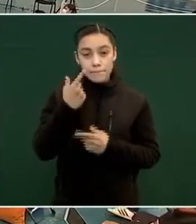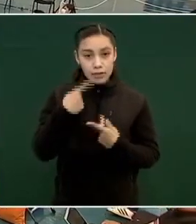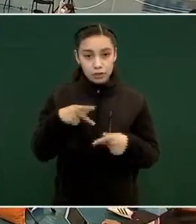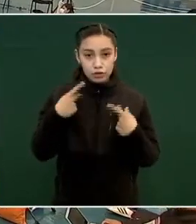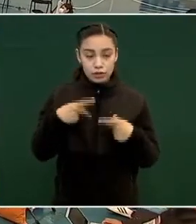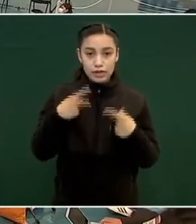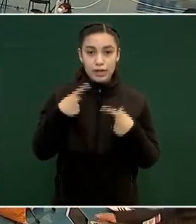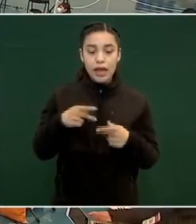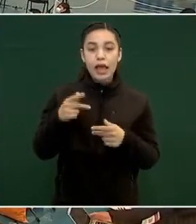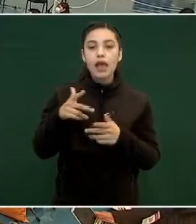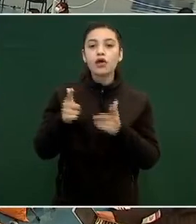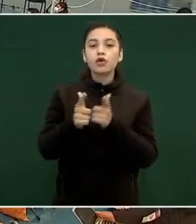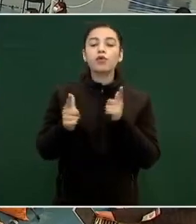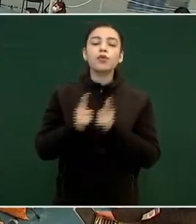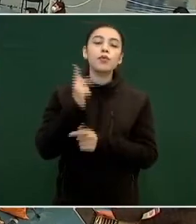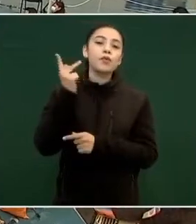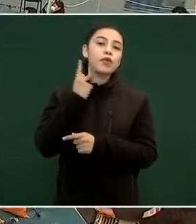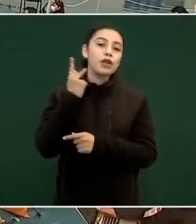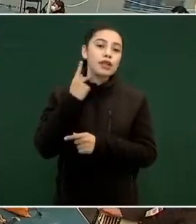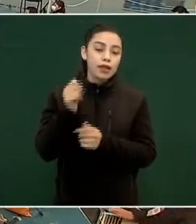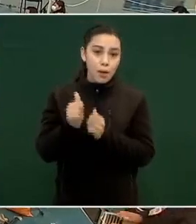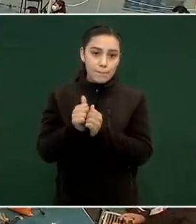porque don Julio ya vio,